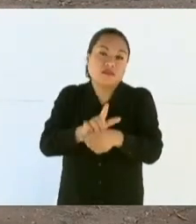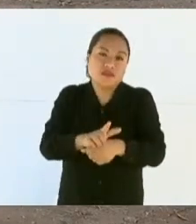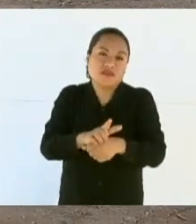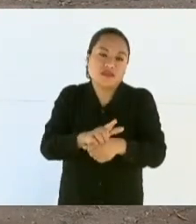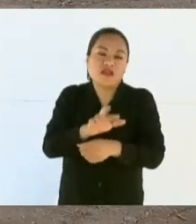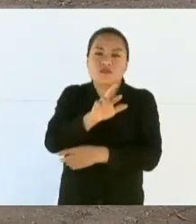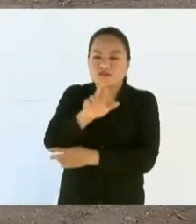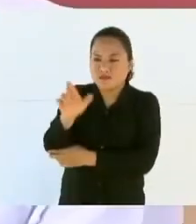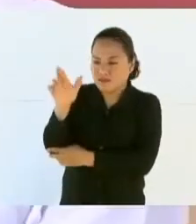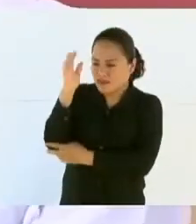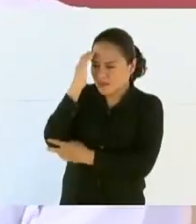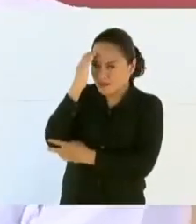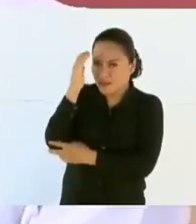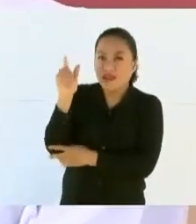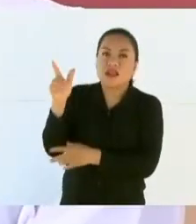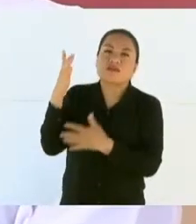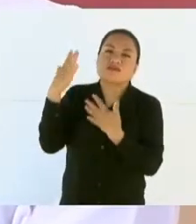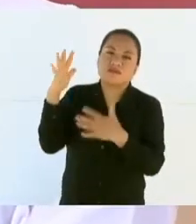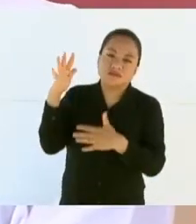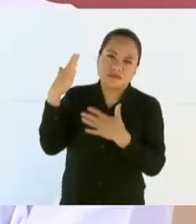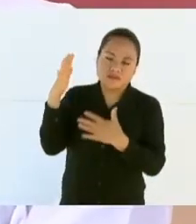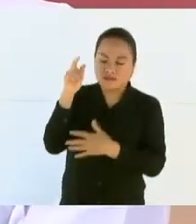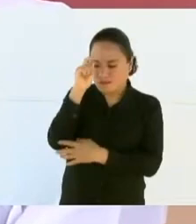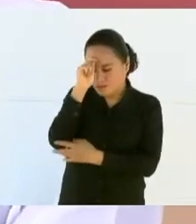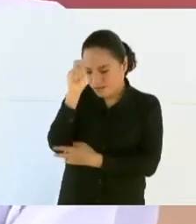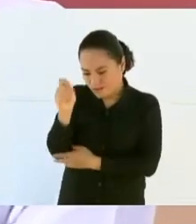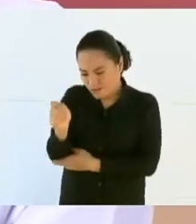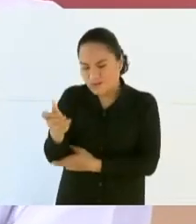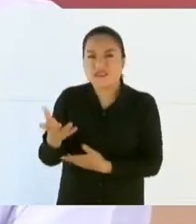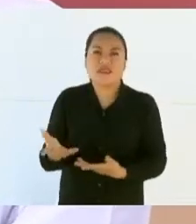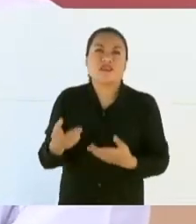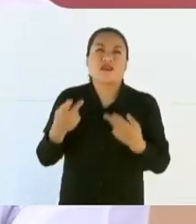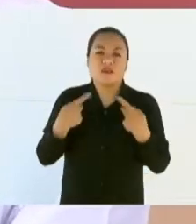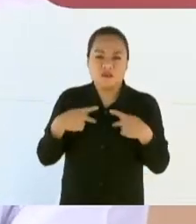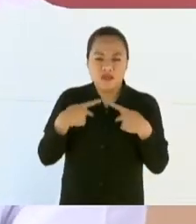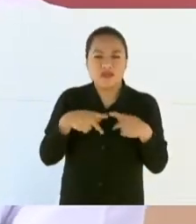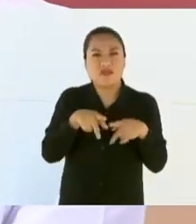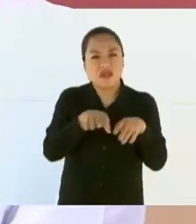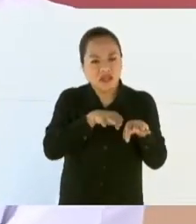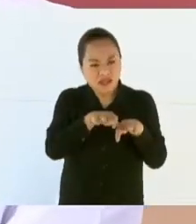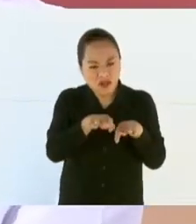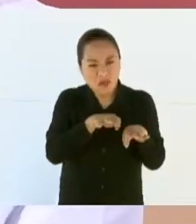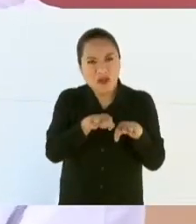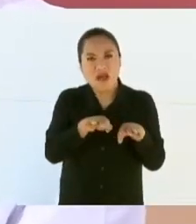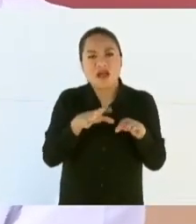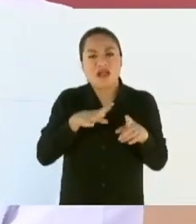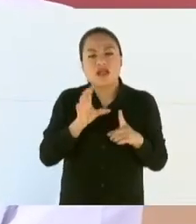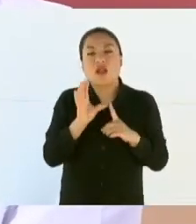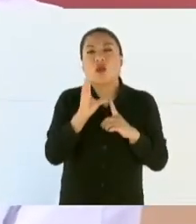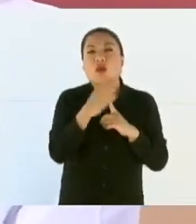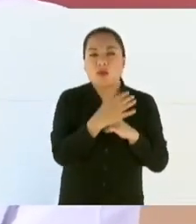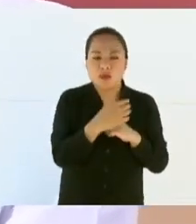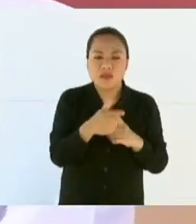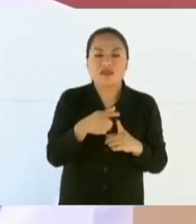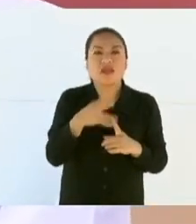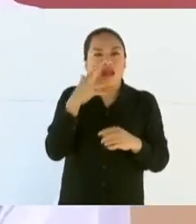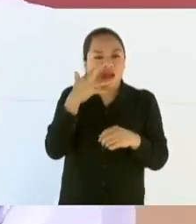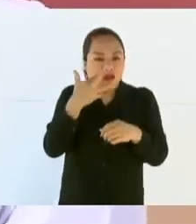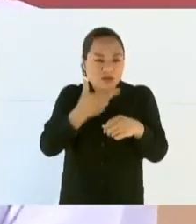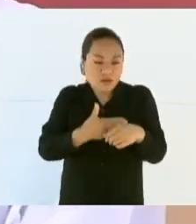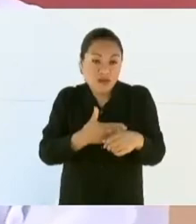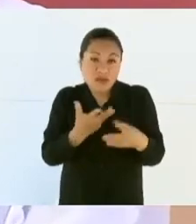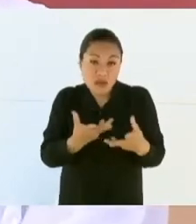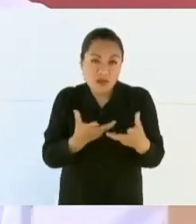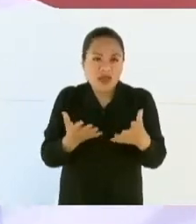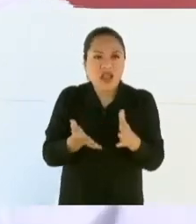un reconocimiento a los integrantes de los comités que se encargan de la construcción de los